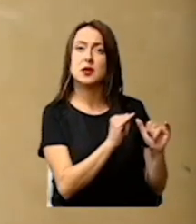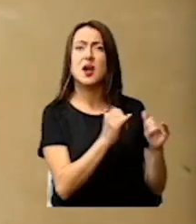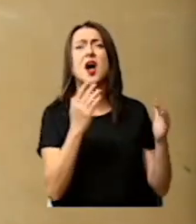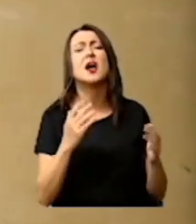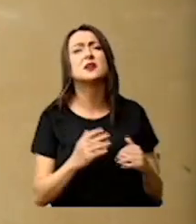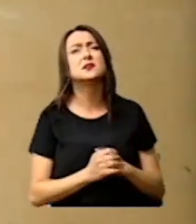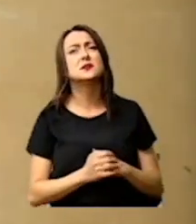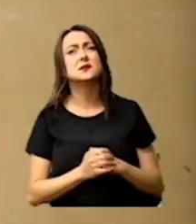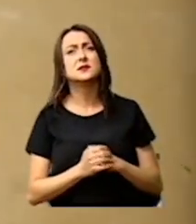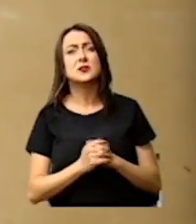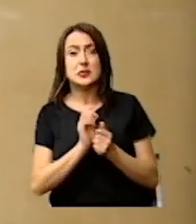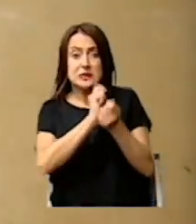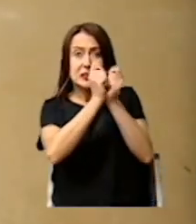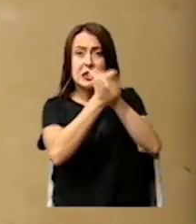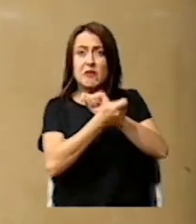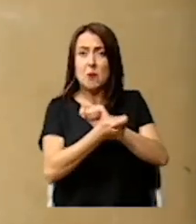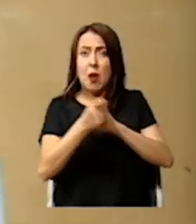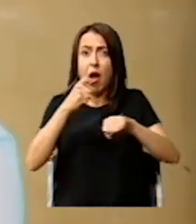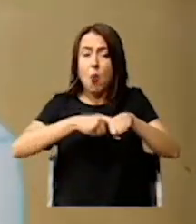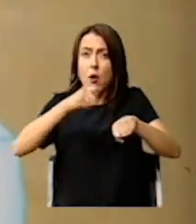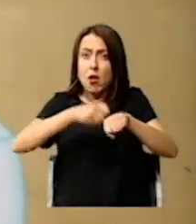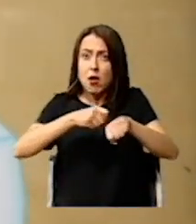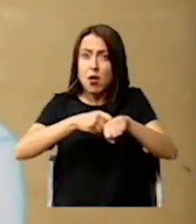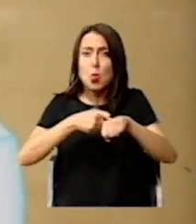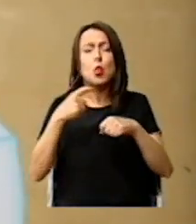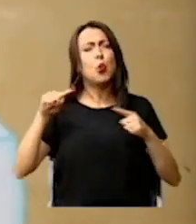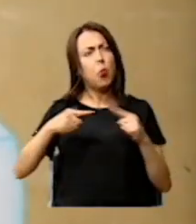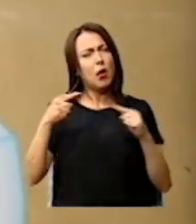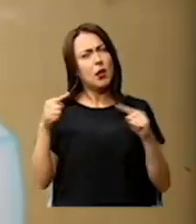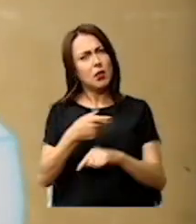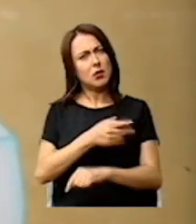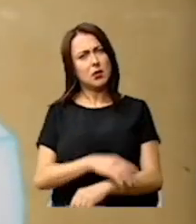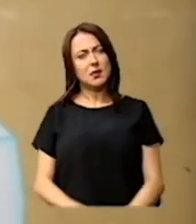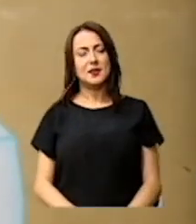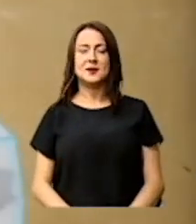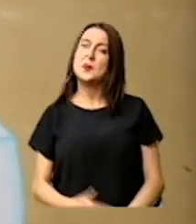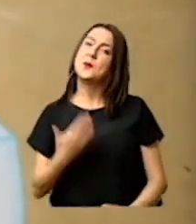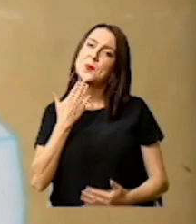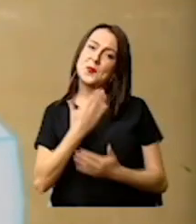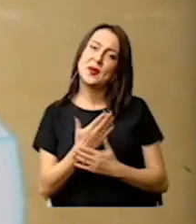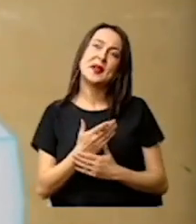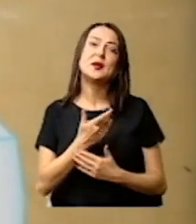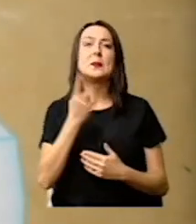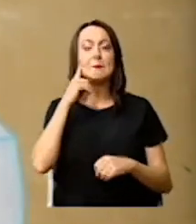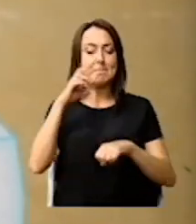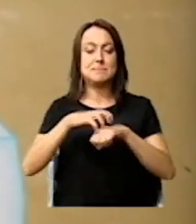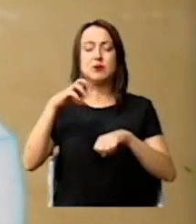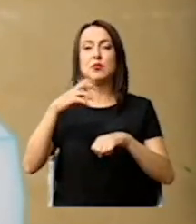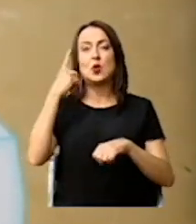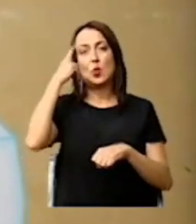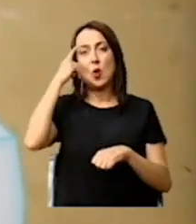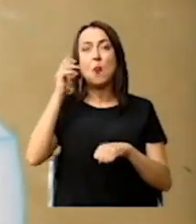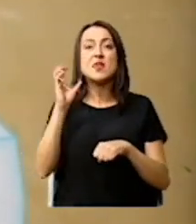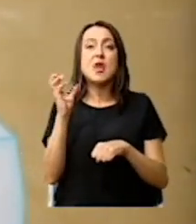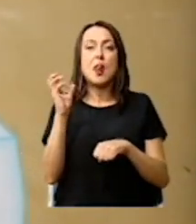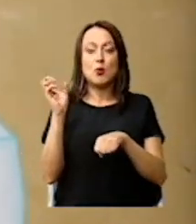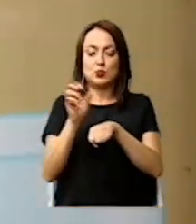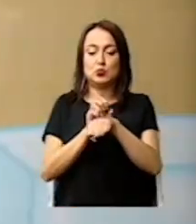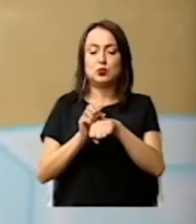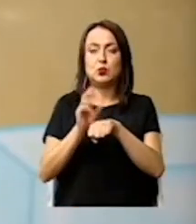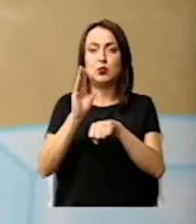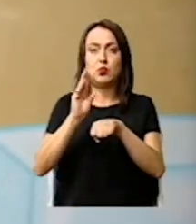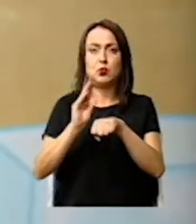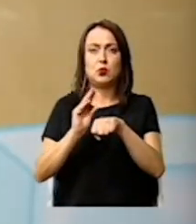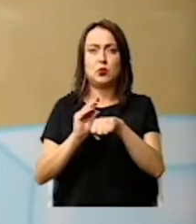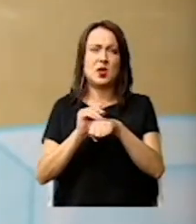¡Auch! ¡Se transformó en agua sólida! ¡Y duele! Bueno, para el chichón, nada como un cubito de hielo. ¡Eso no